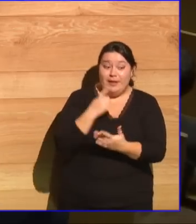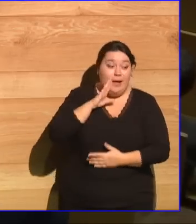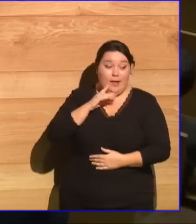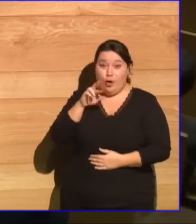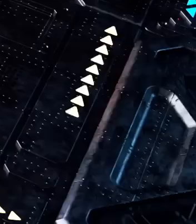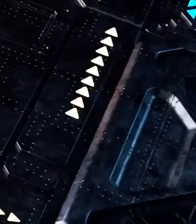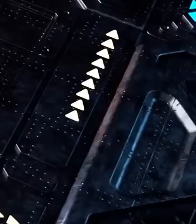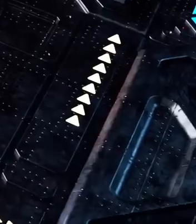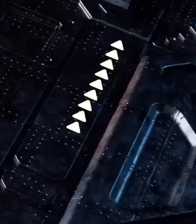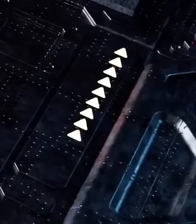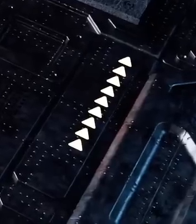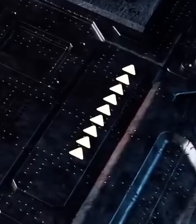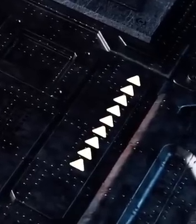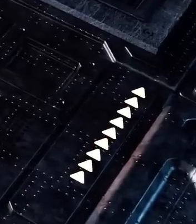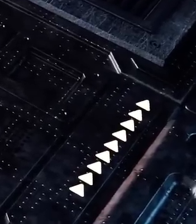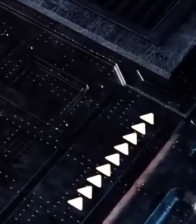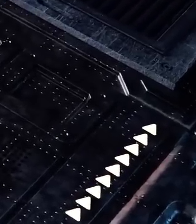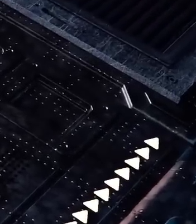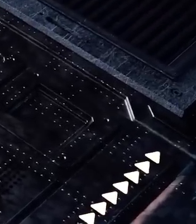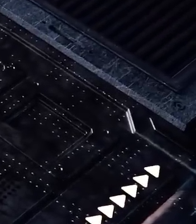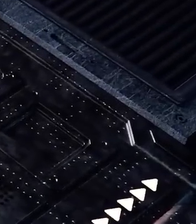dicho Rodrigo!